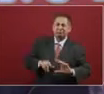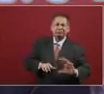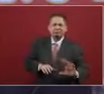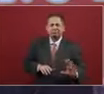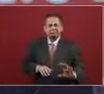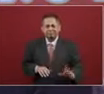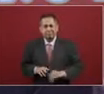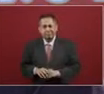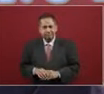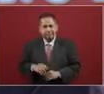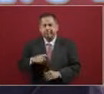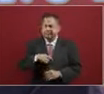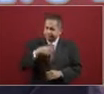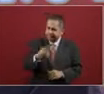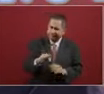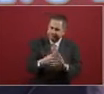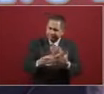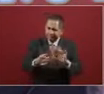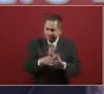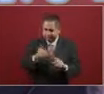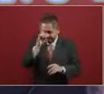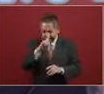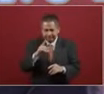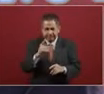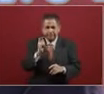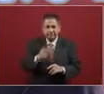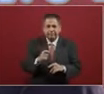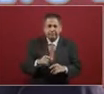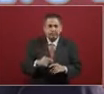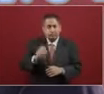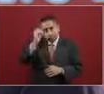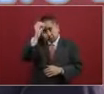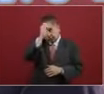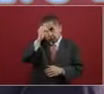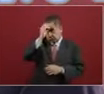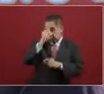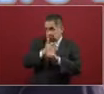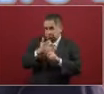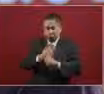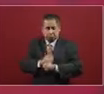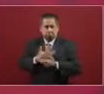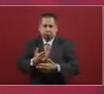Ya les he hablado de la fuerza de la opinión pública